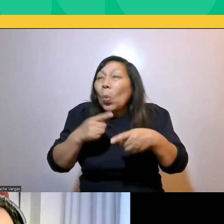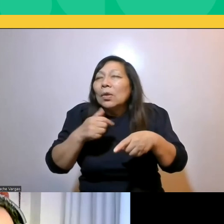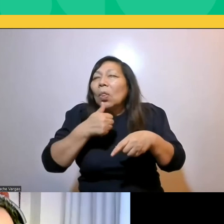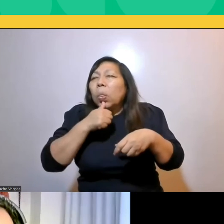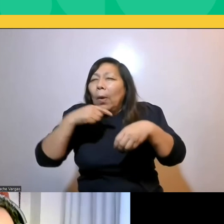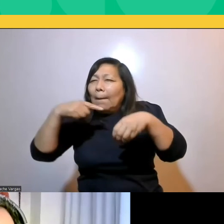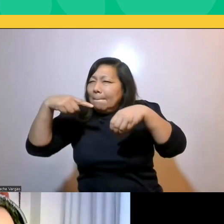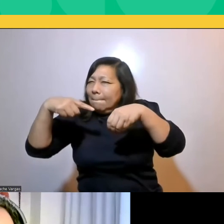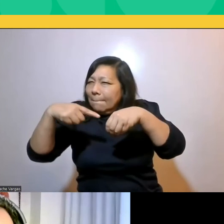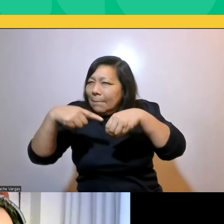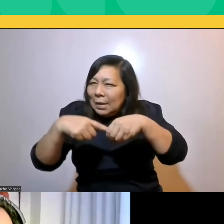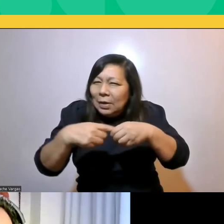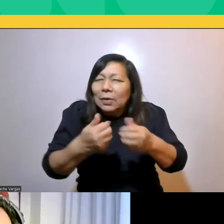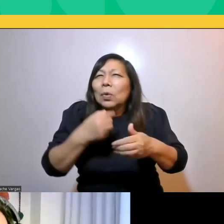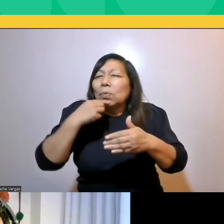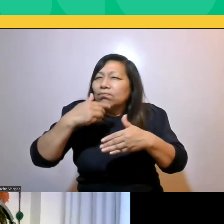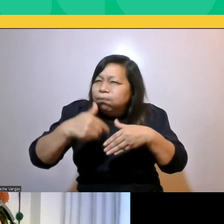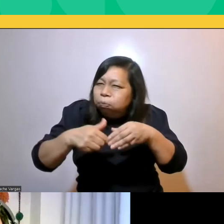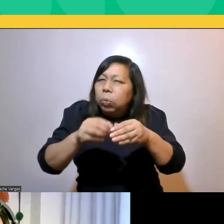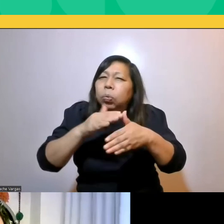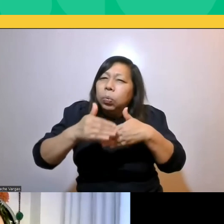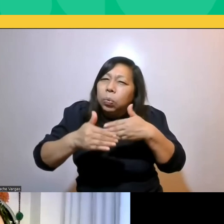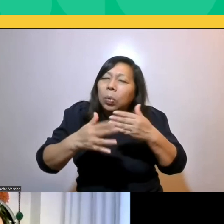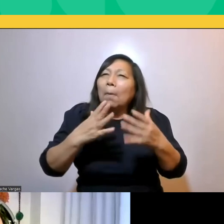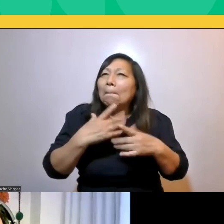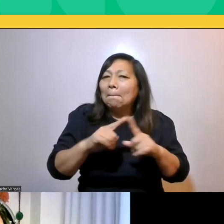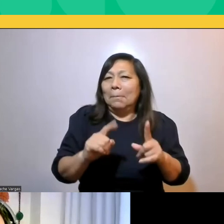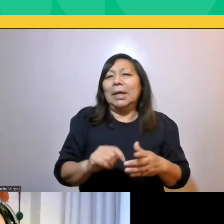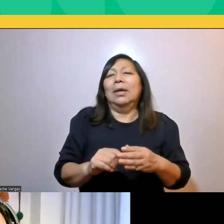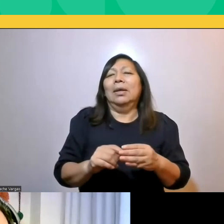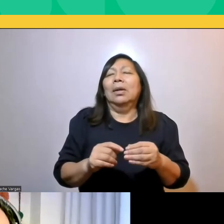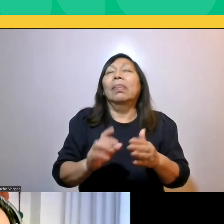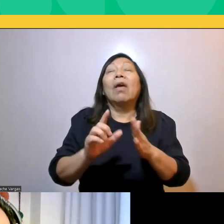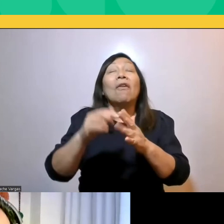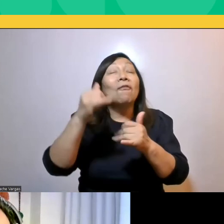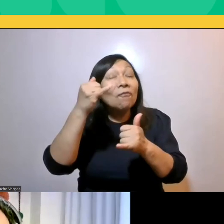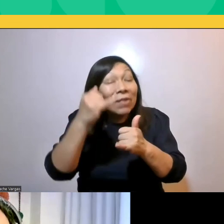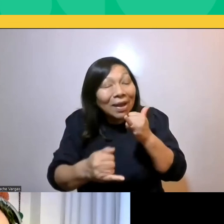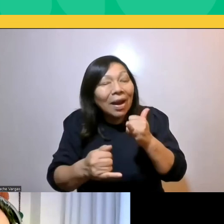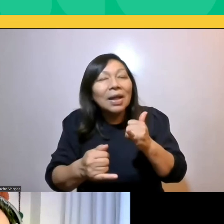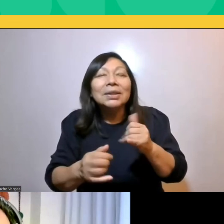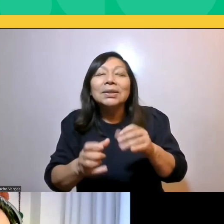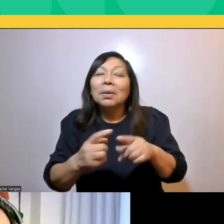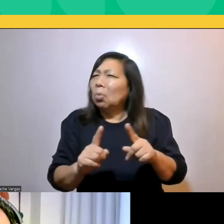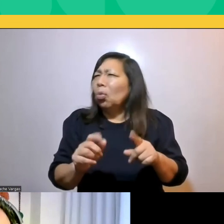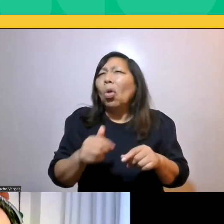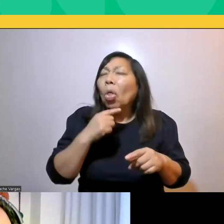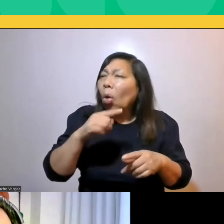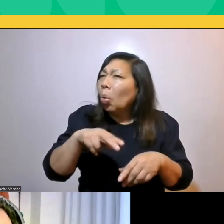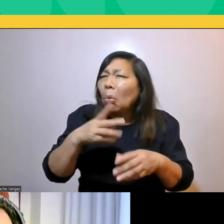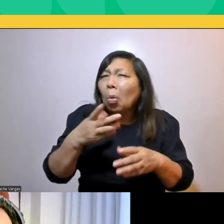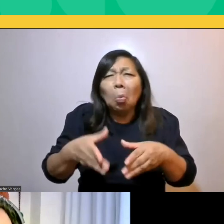que bueno, de repente poco a poco uno va lubricando y va aliviando, pero te deja irritada al final. Pero no debería haber dolor en